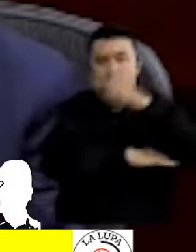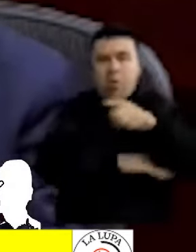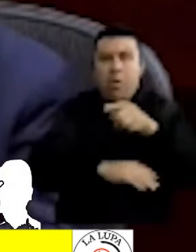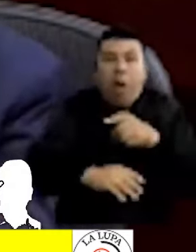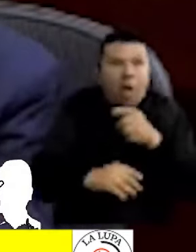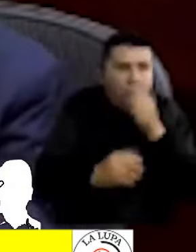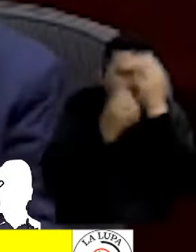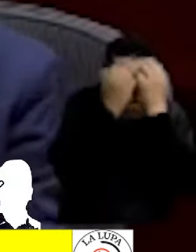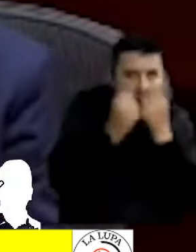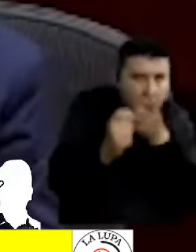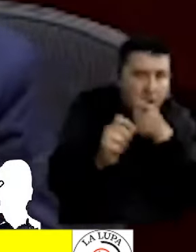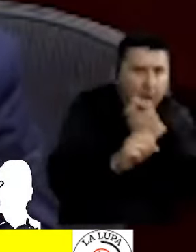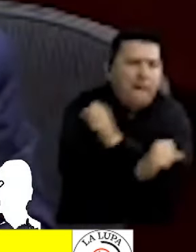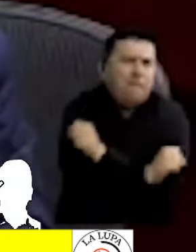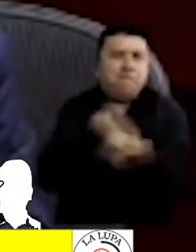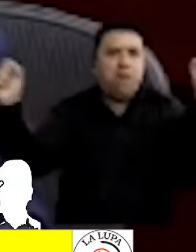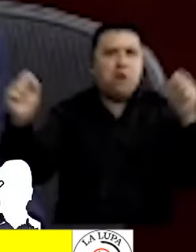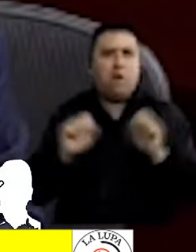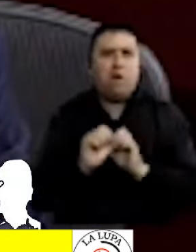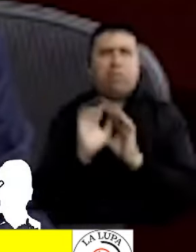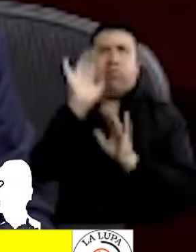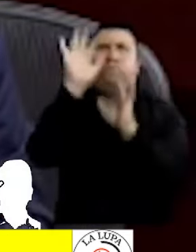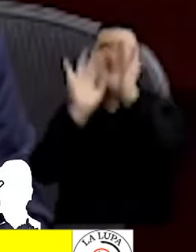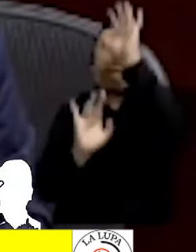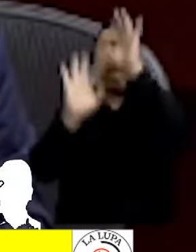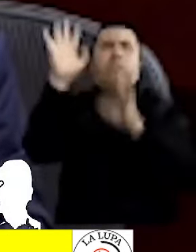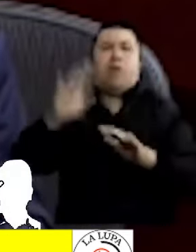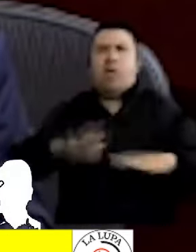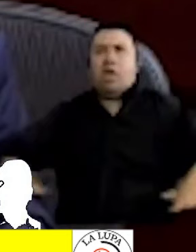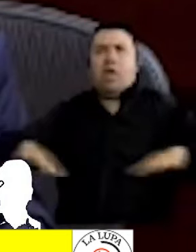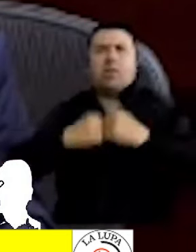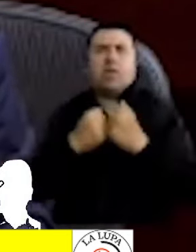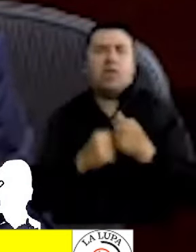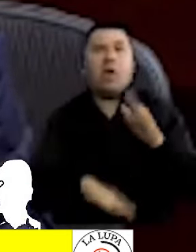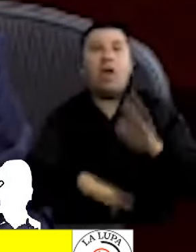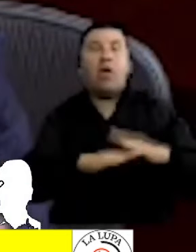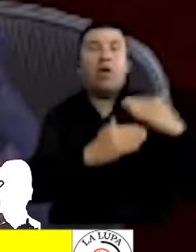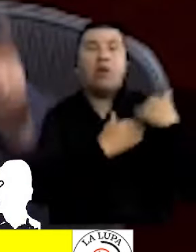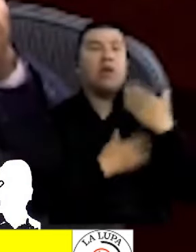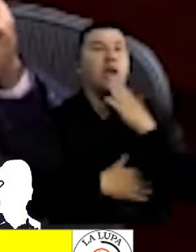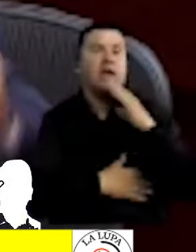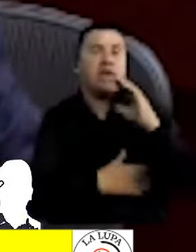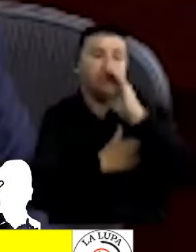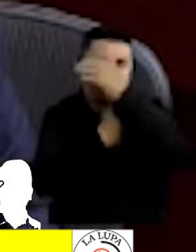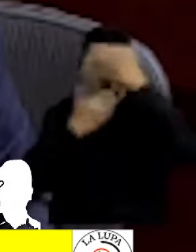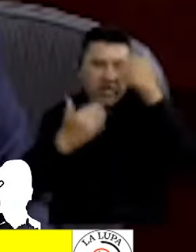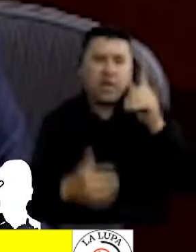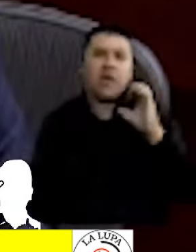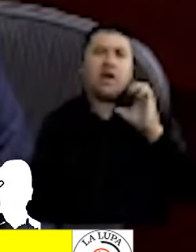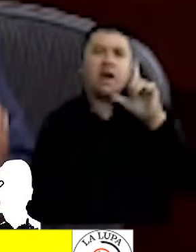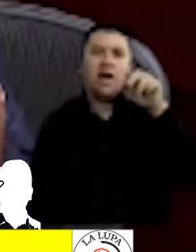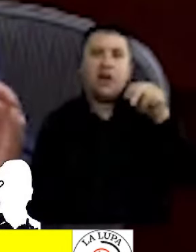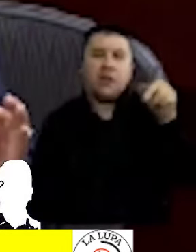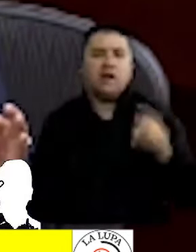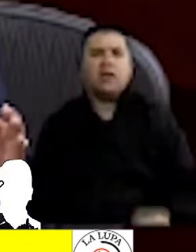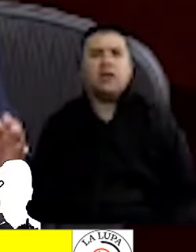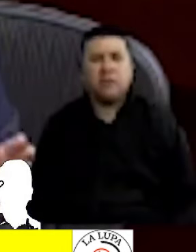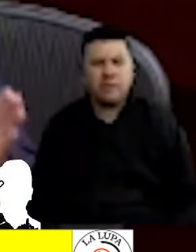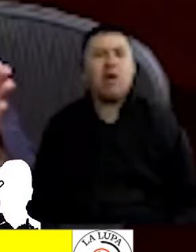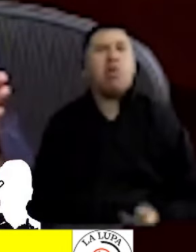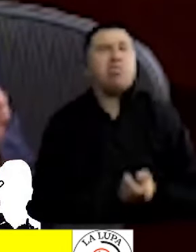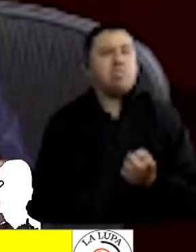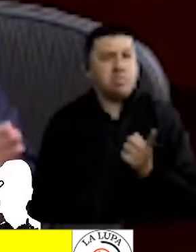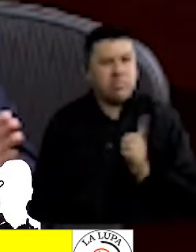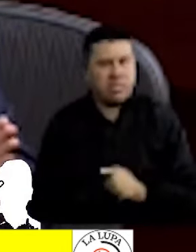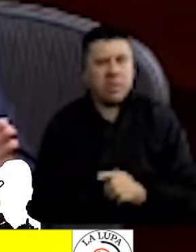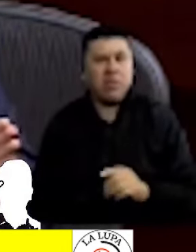ambientales. Y han responsabilizado al ELN de este hecho. El día de ayer, un atentado